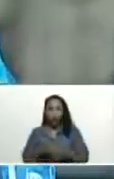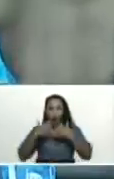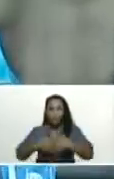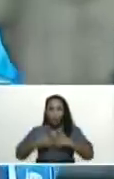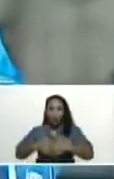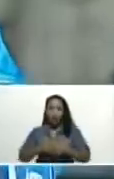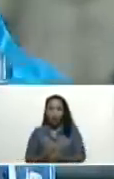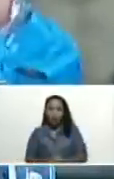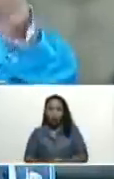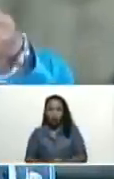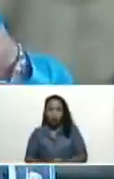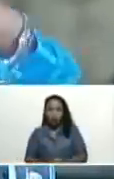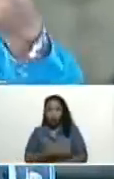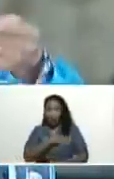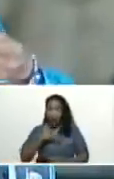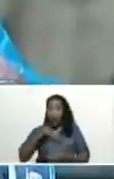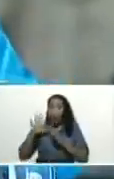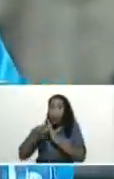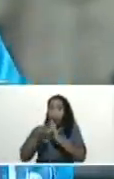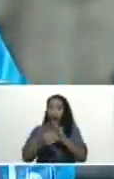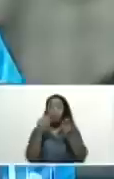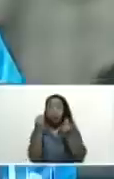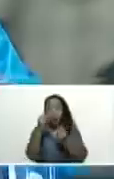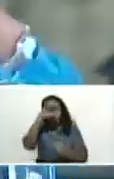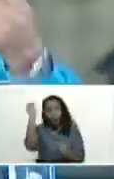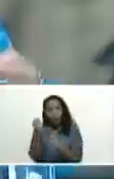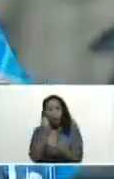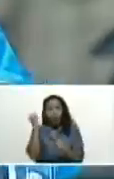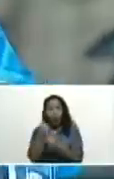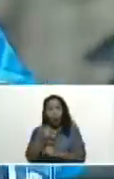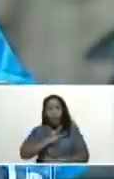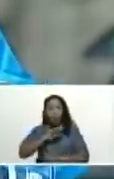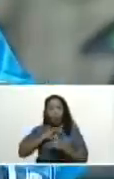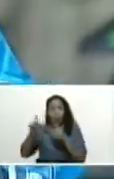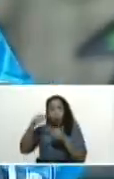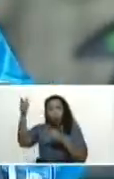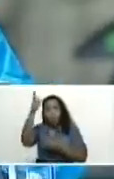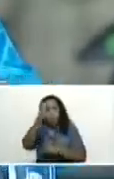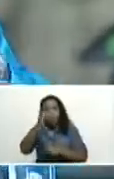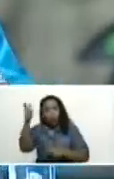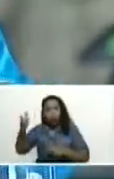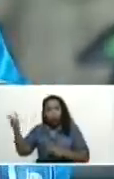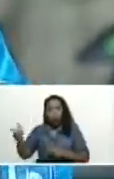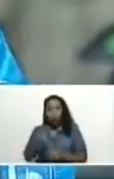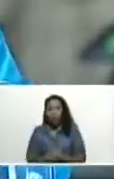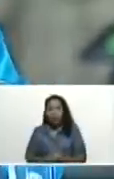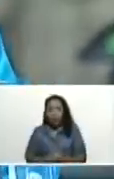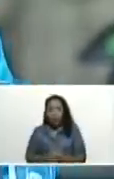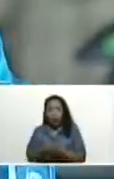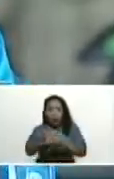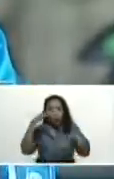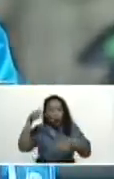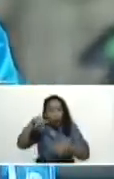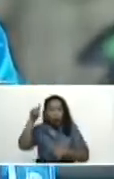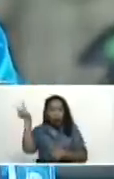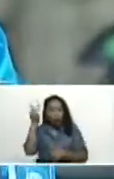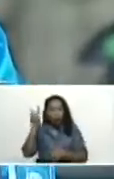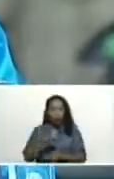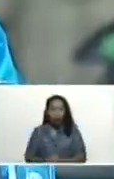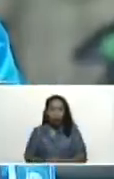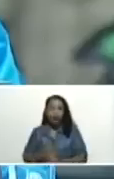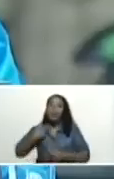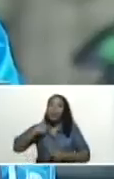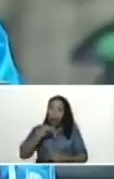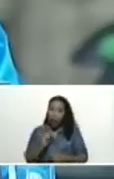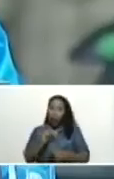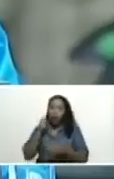empresarios que pretenden robarse el trabajo de los demás, el trabajo de la mayoría, el trabajo ajeno. Tenemos que